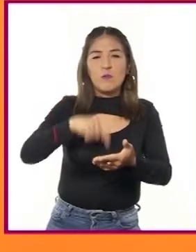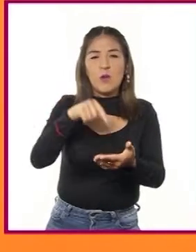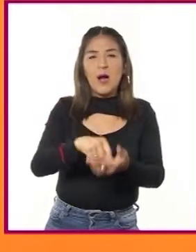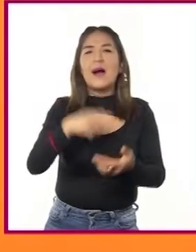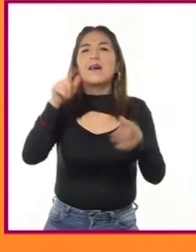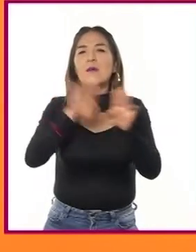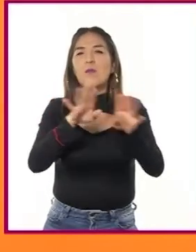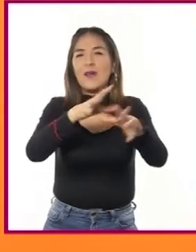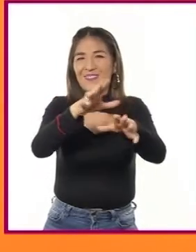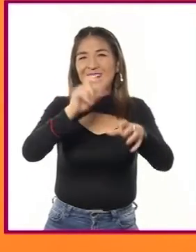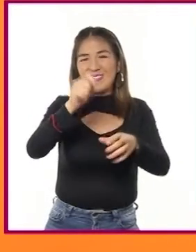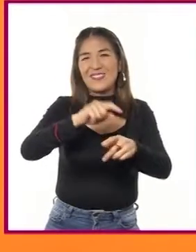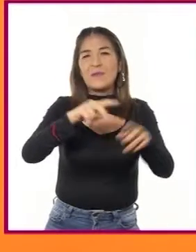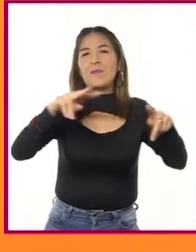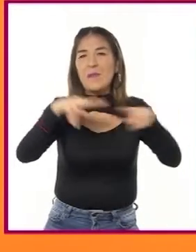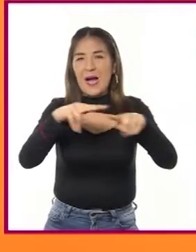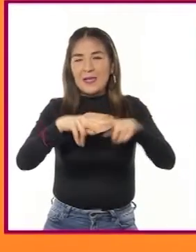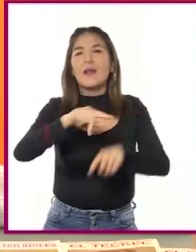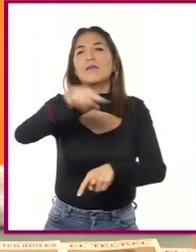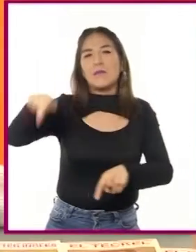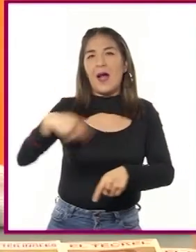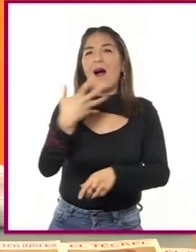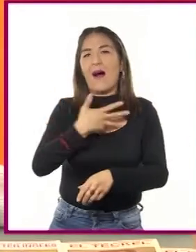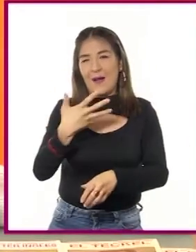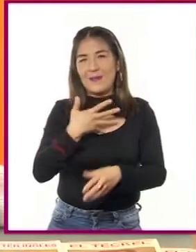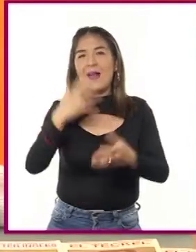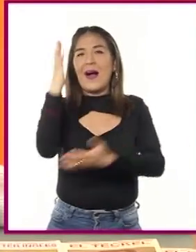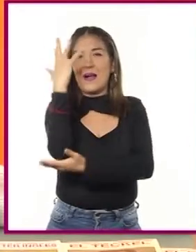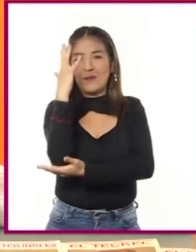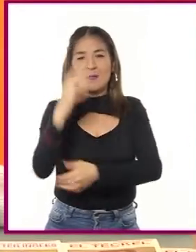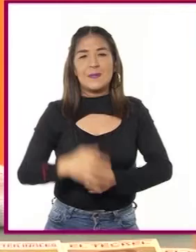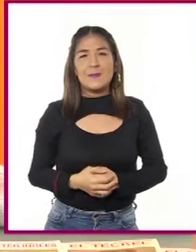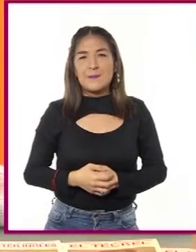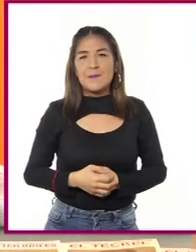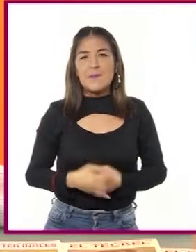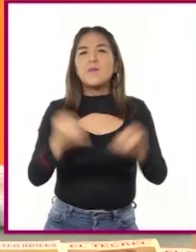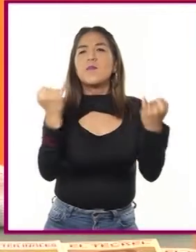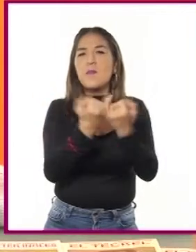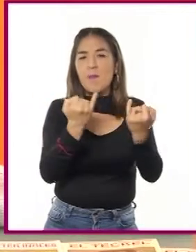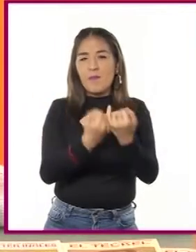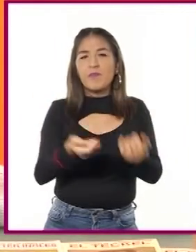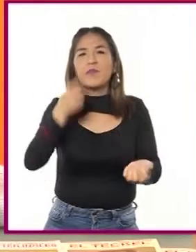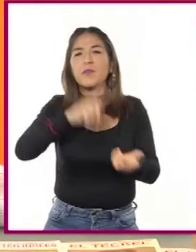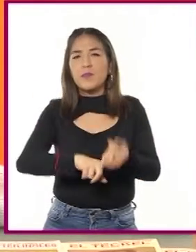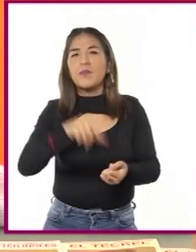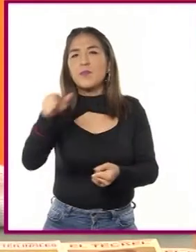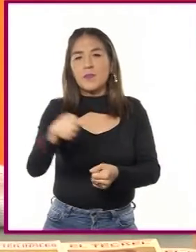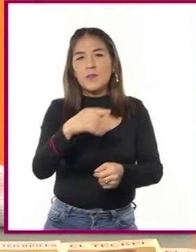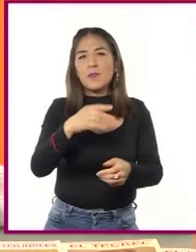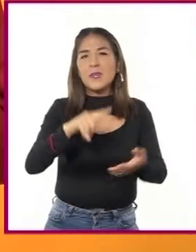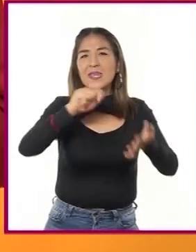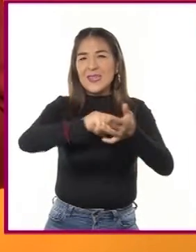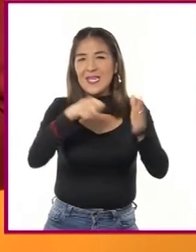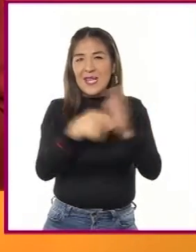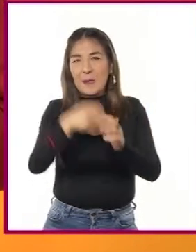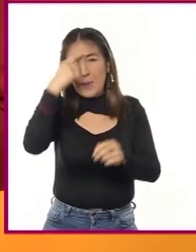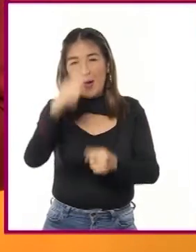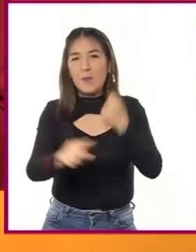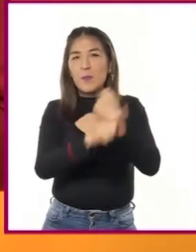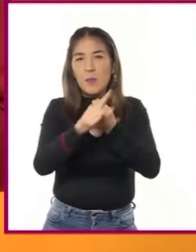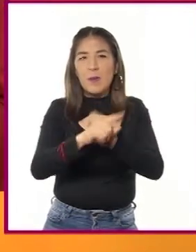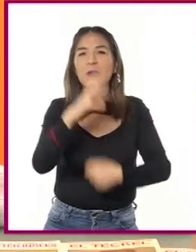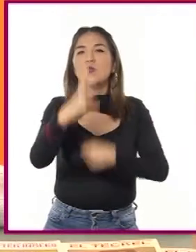áreas públicas comunes cuentan con ellos. Si consideramos que un requerimiento de nuestro objeto técnico es que debe